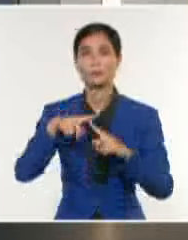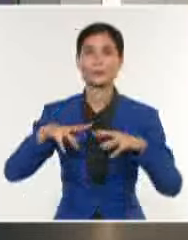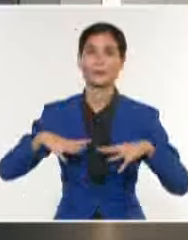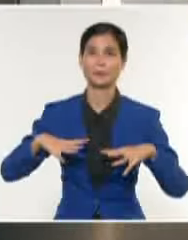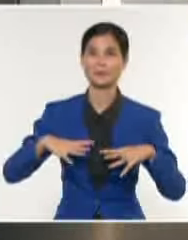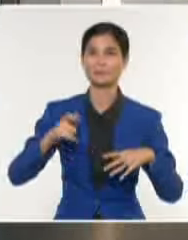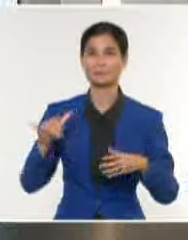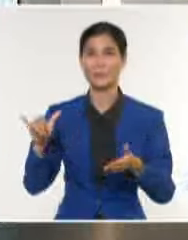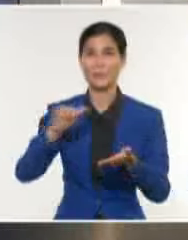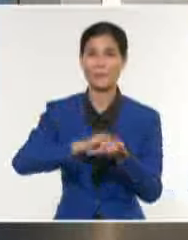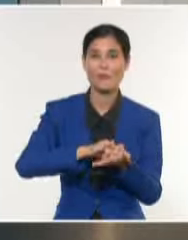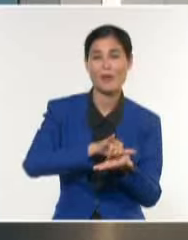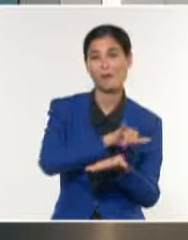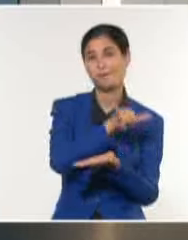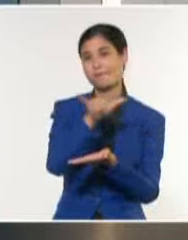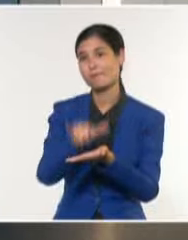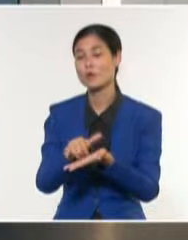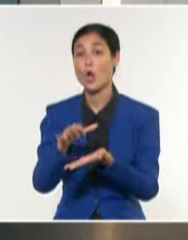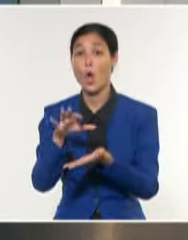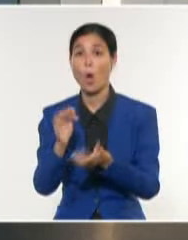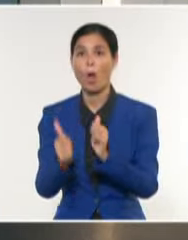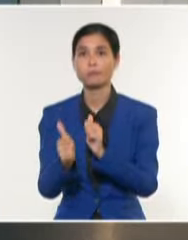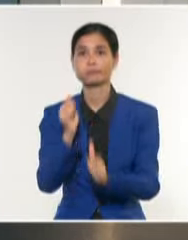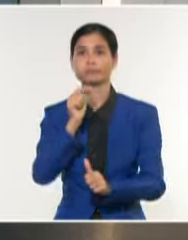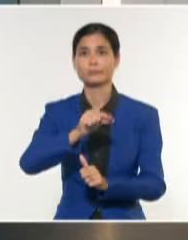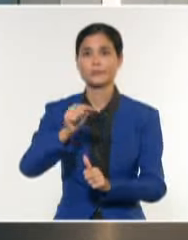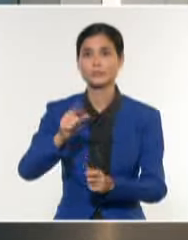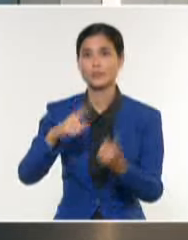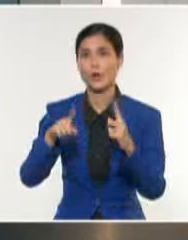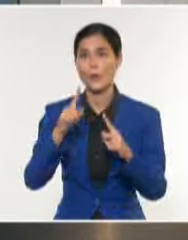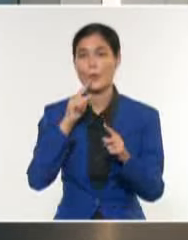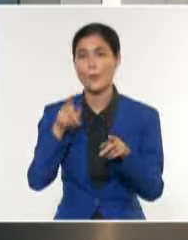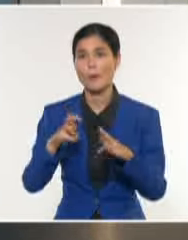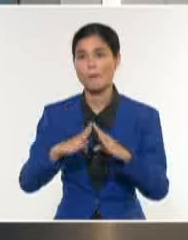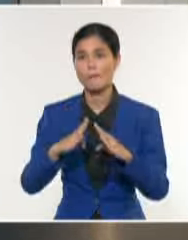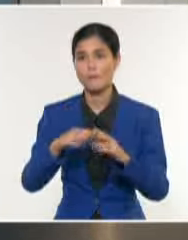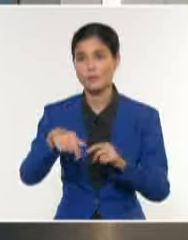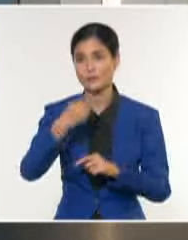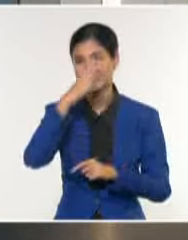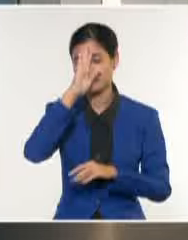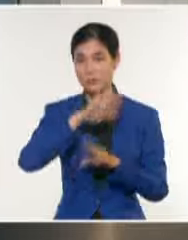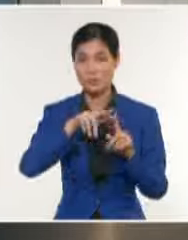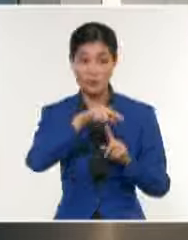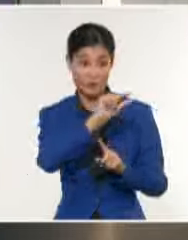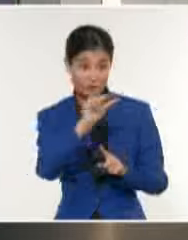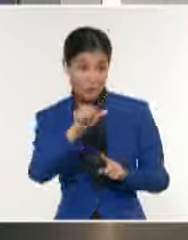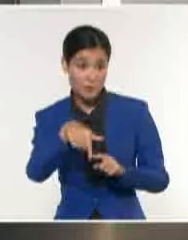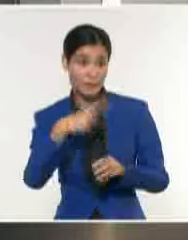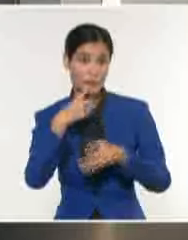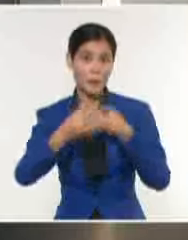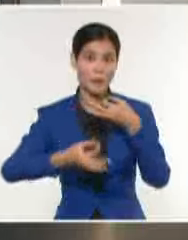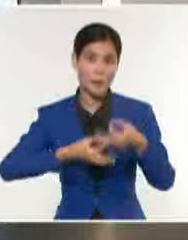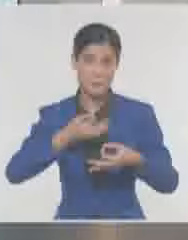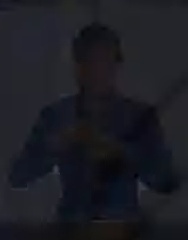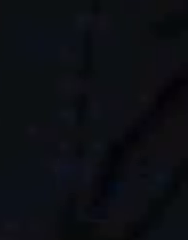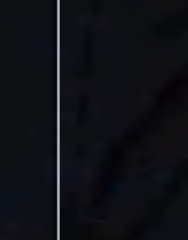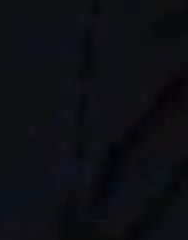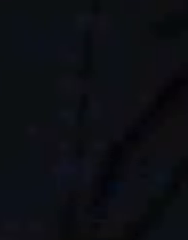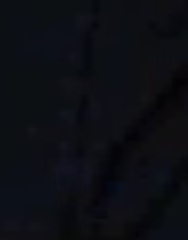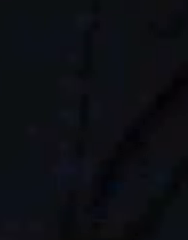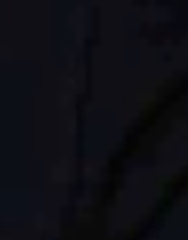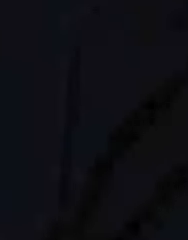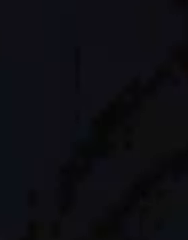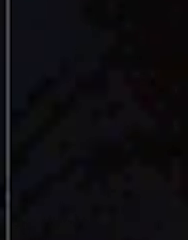el regreso de los cubanos emigrados a su nación de origen. Ese es el tema de hoy en nuestro segmento Cuba bajo asedio.